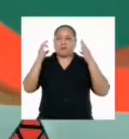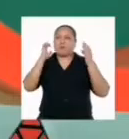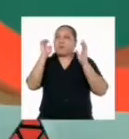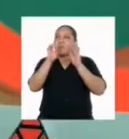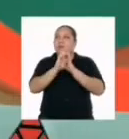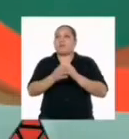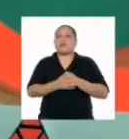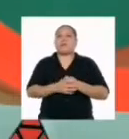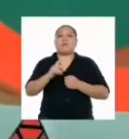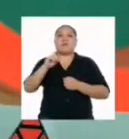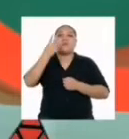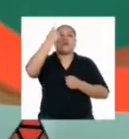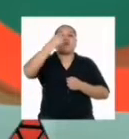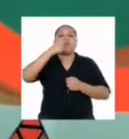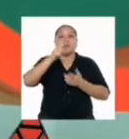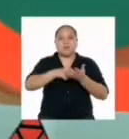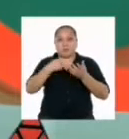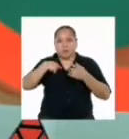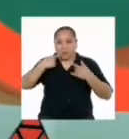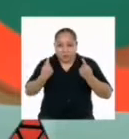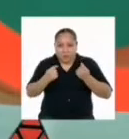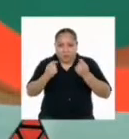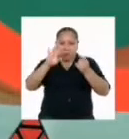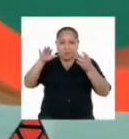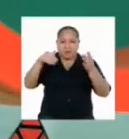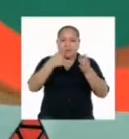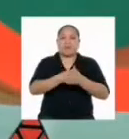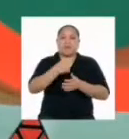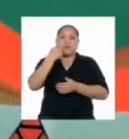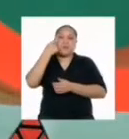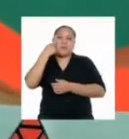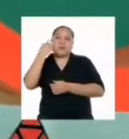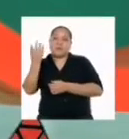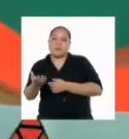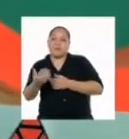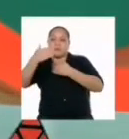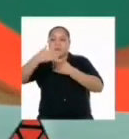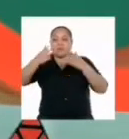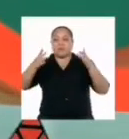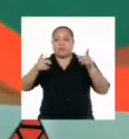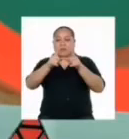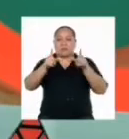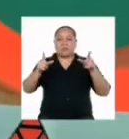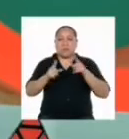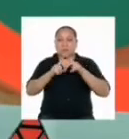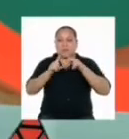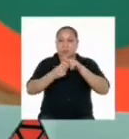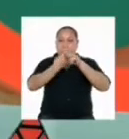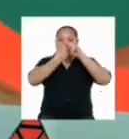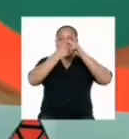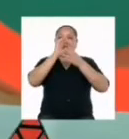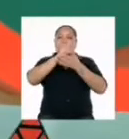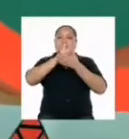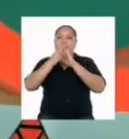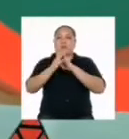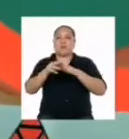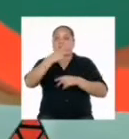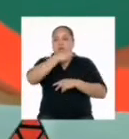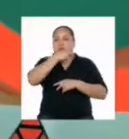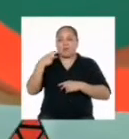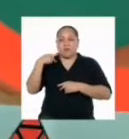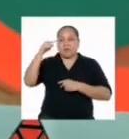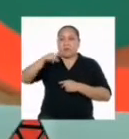como: la primera vez que intenté llegar o conocí la cuna de la civilización. Son verbos conjugados en